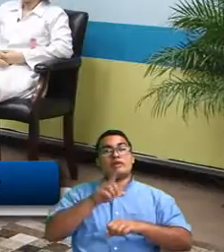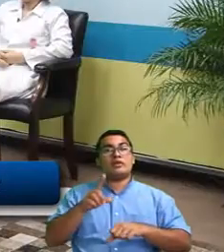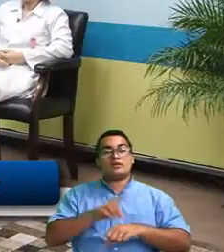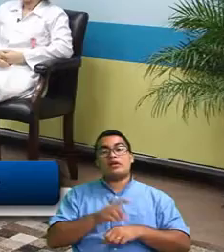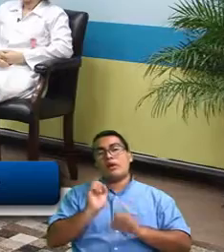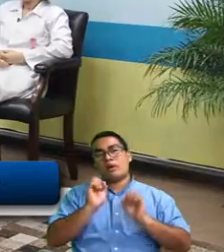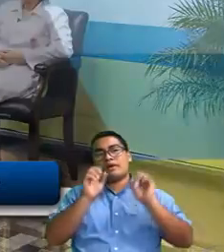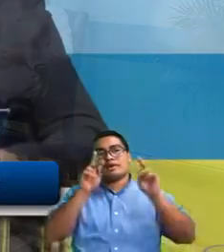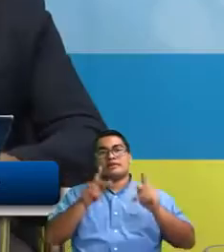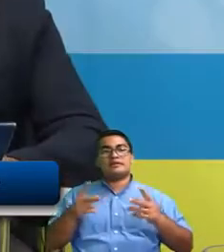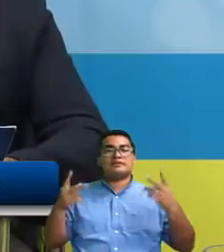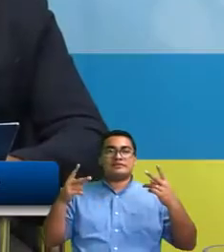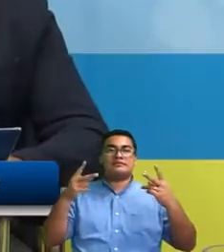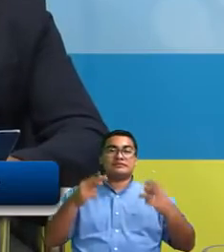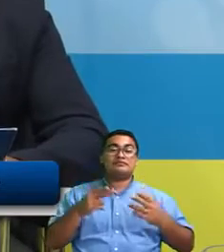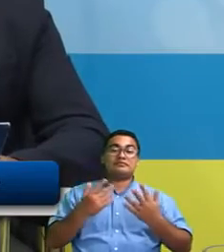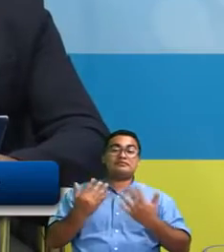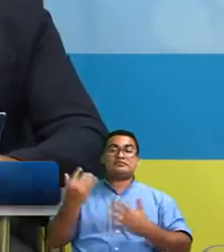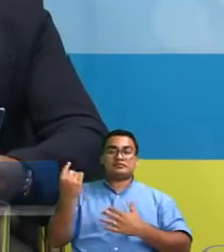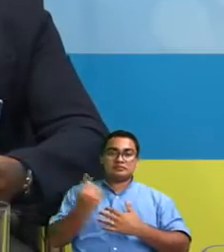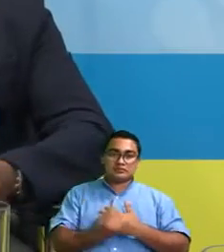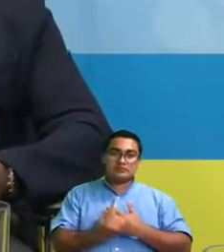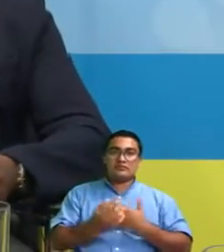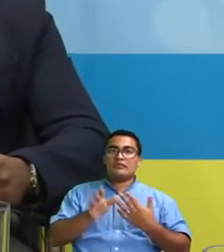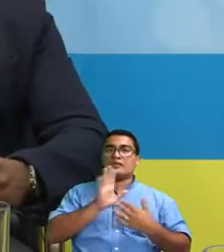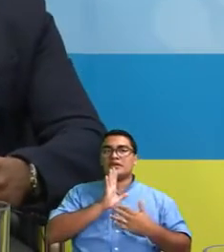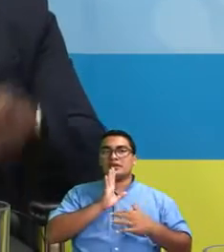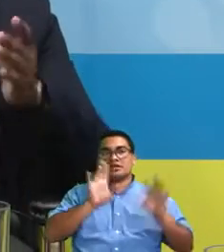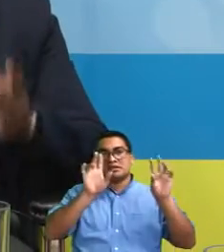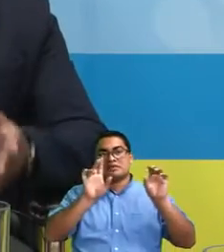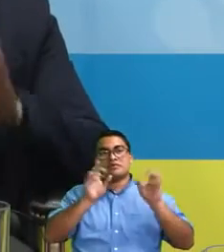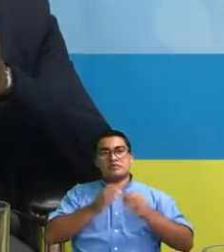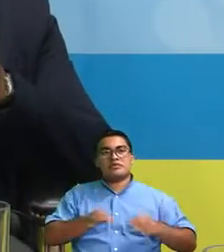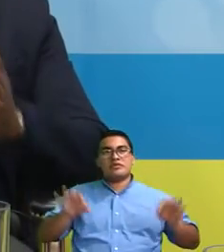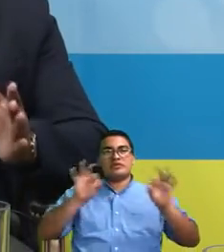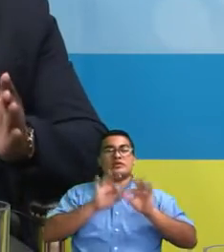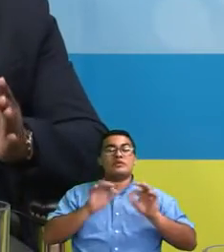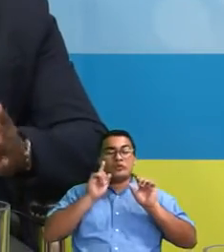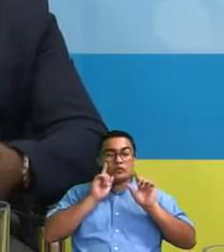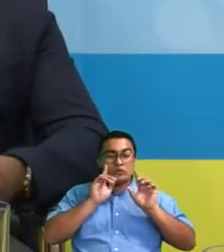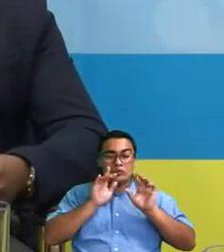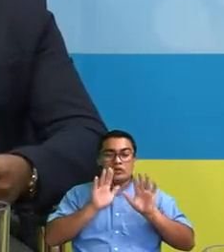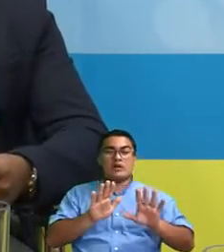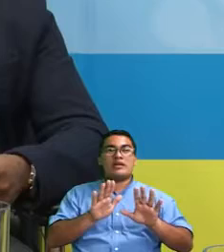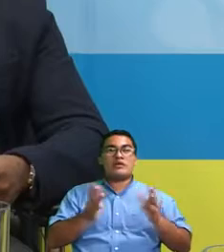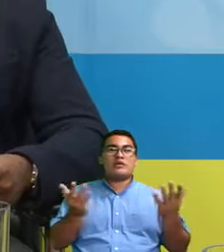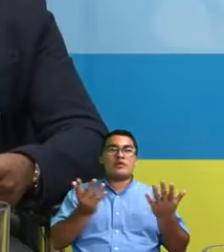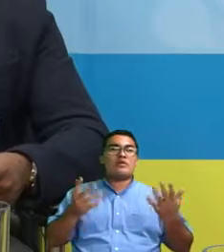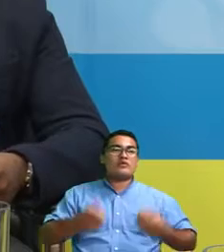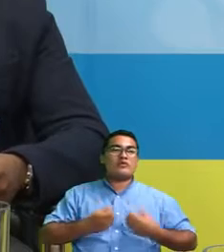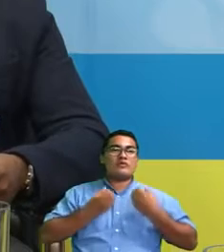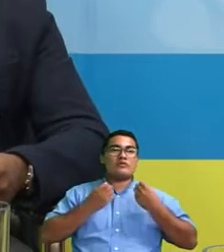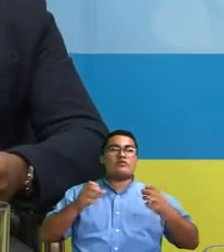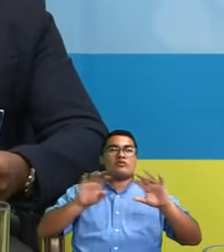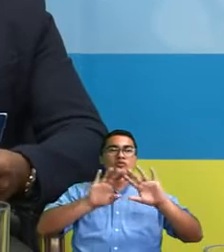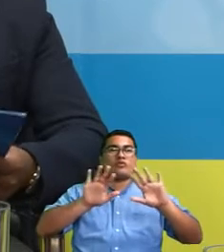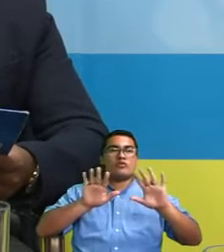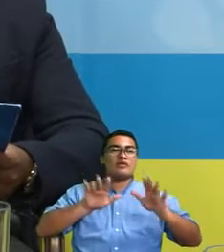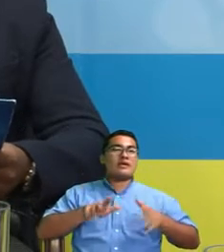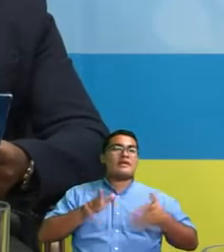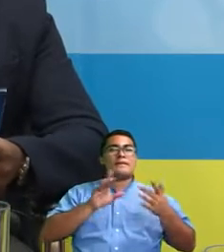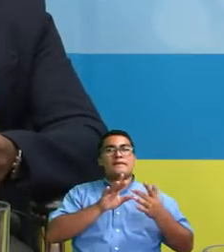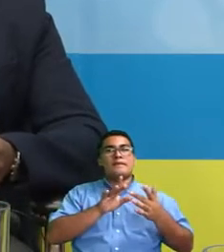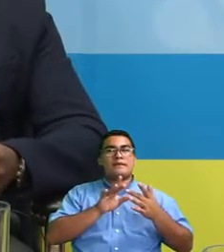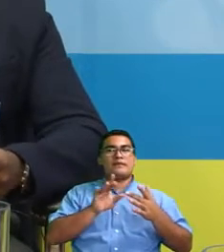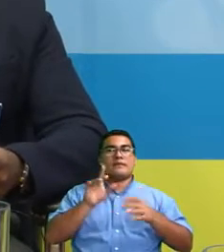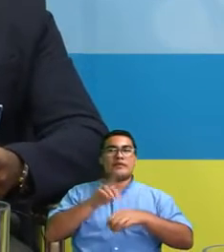hacer una pausa. Cuando regresemos, vamos a seguir hablando sobre este tema muy interesante. Cuidados de las pacientes con cáncer. Nos